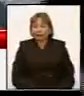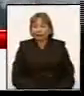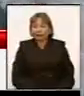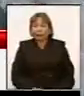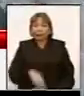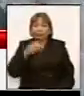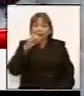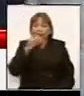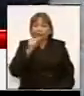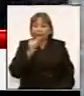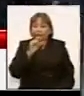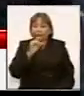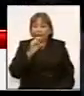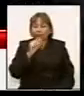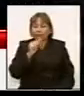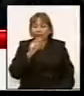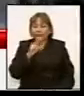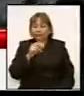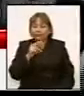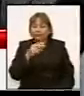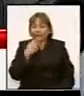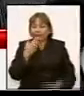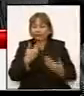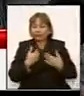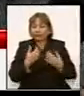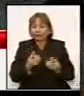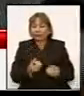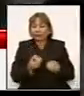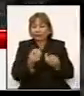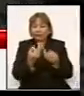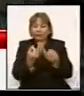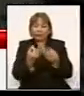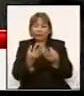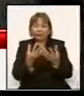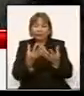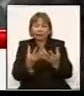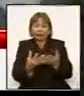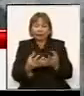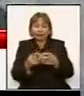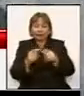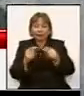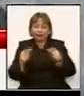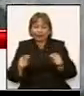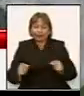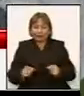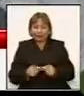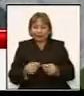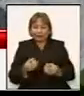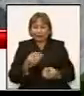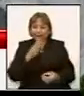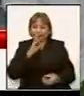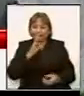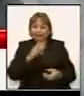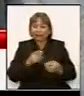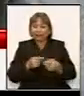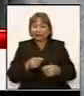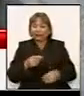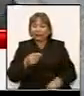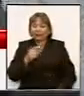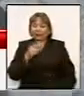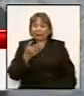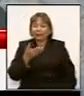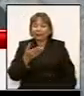de Paucar. ¿Cuántos exactamente, de cuántas hectáreas estamos hablando? Estamos hablando que